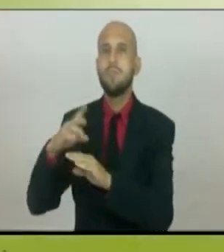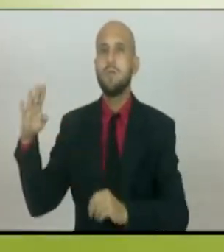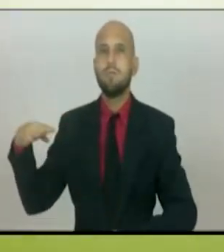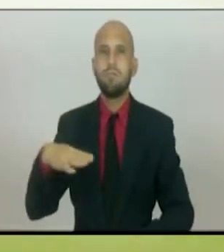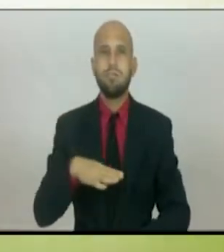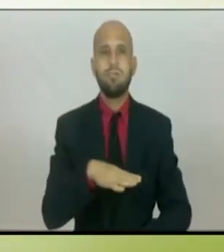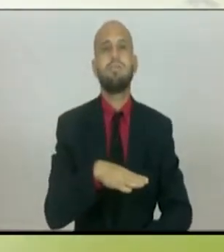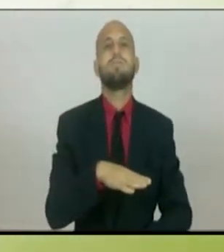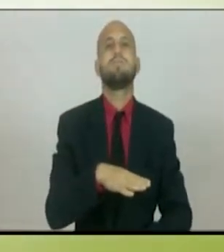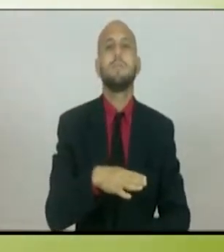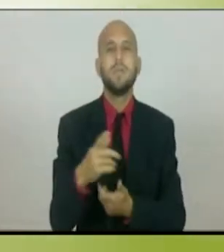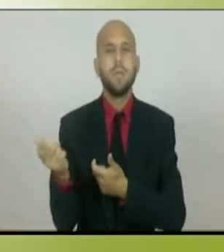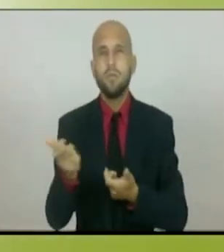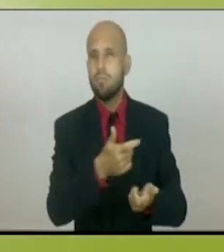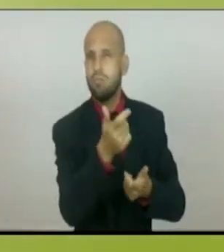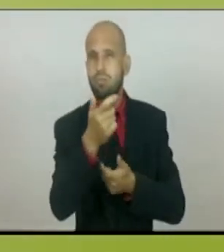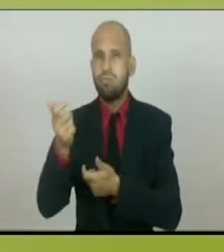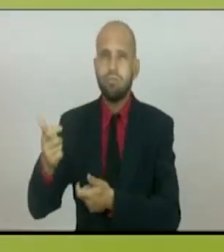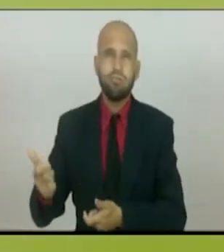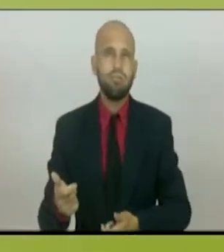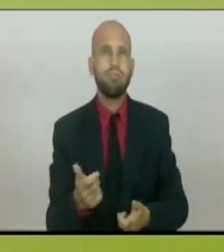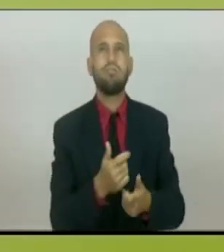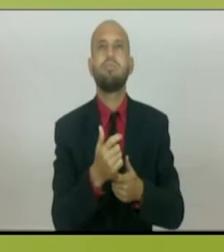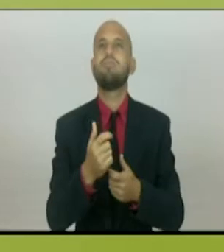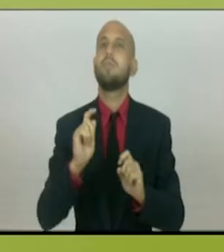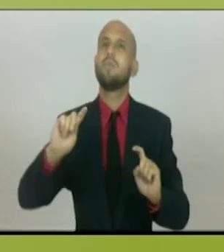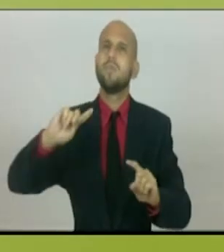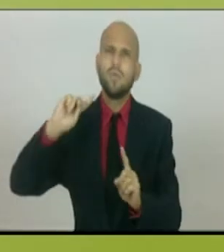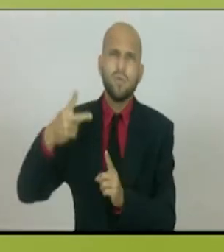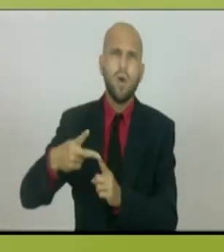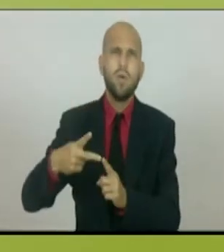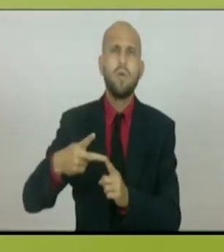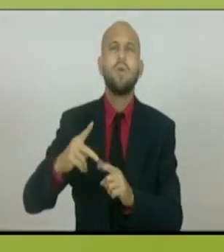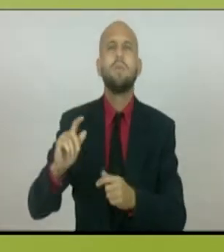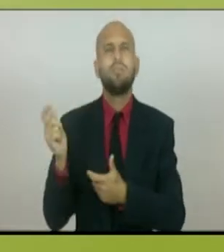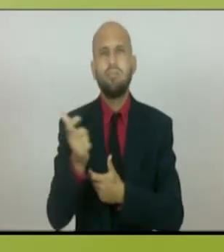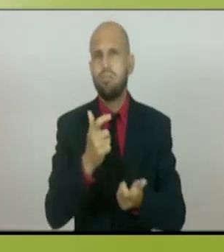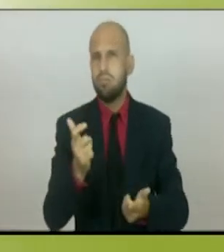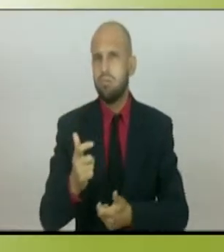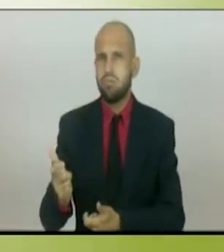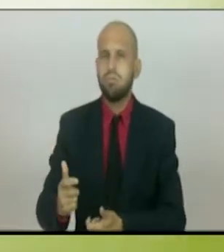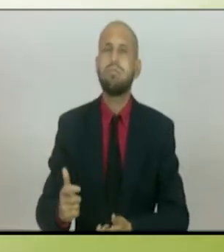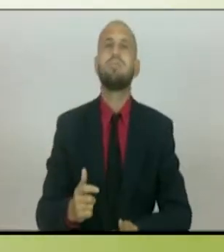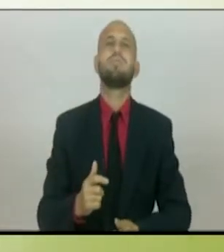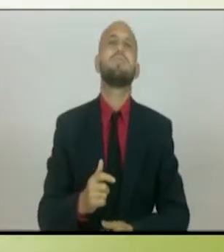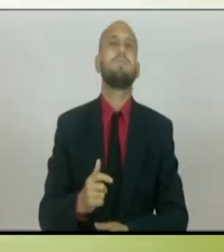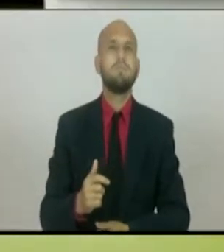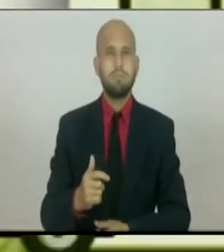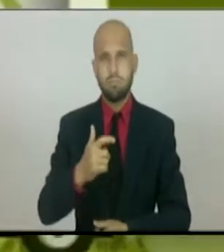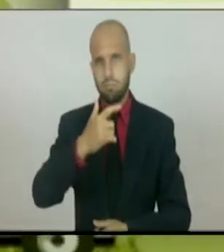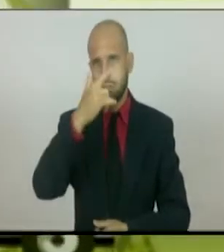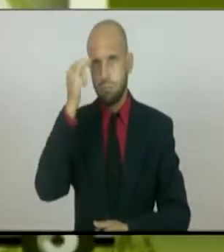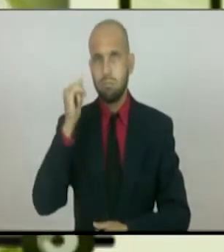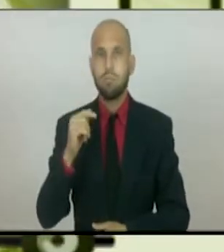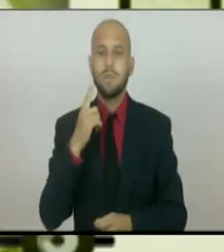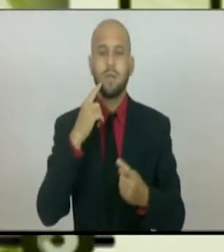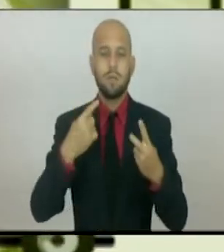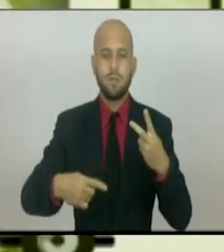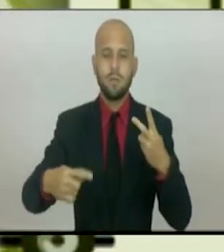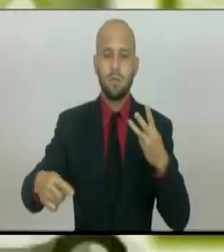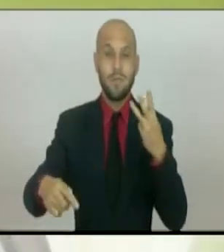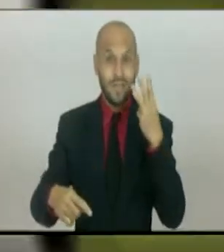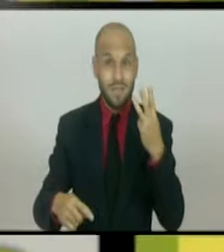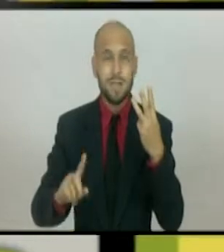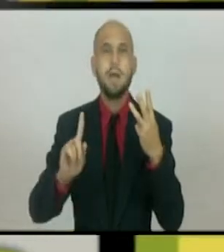del EJT, hacemos un adulticida de refuerzo, o sea, nosotros le llamamos adulticida de refuerzo, al sexto día,